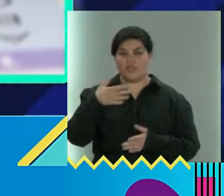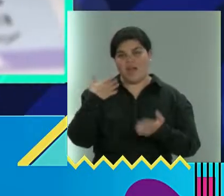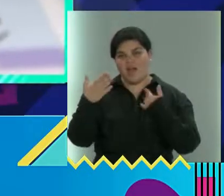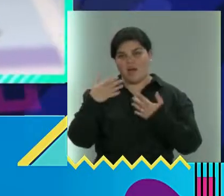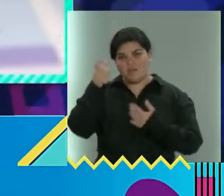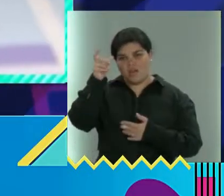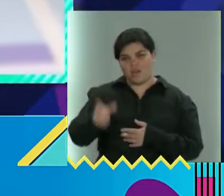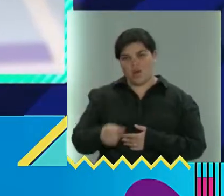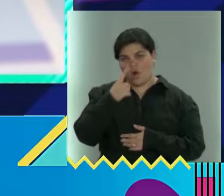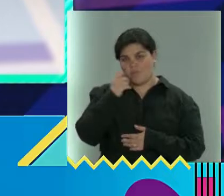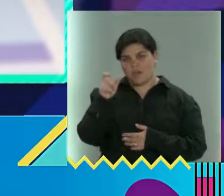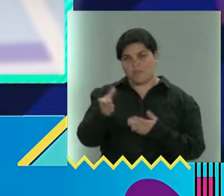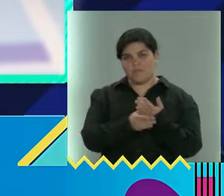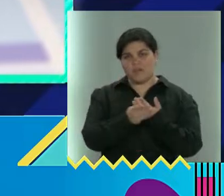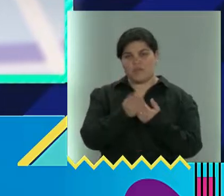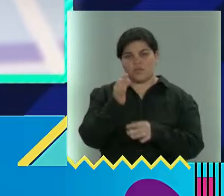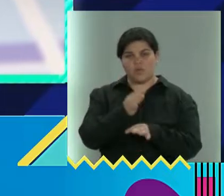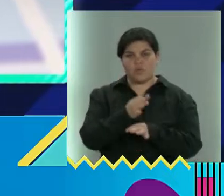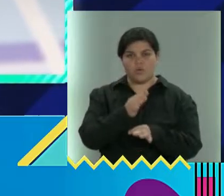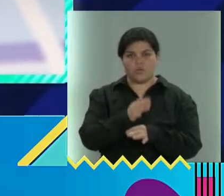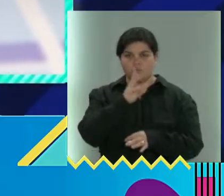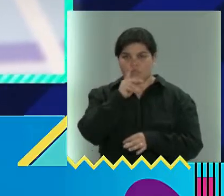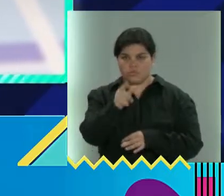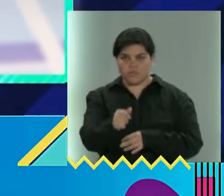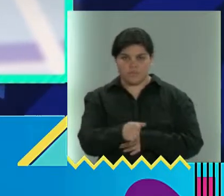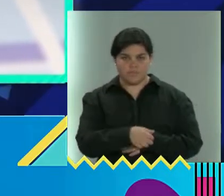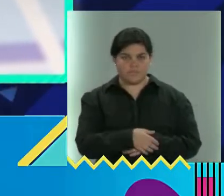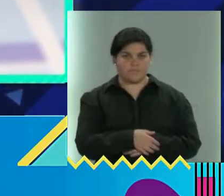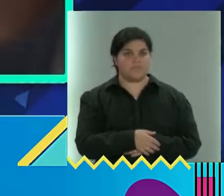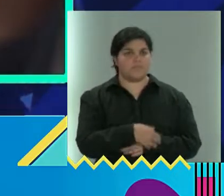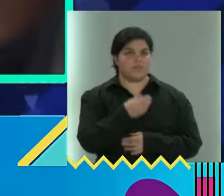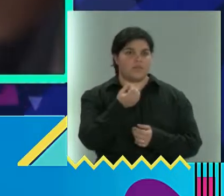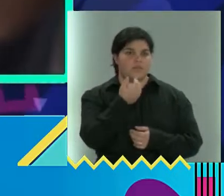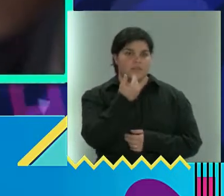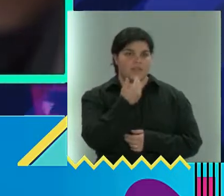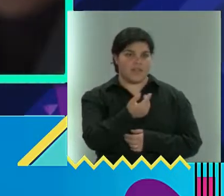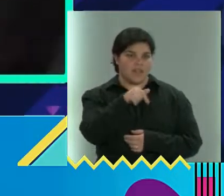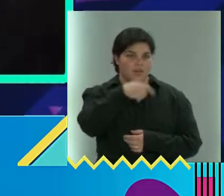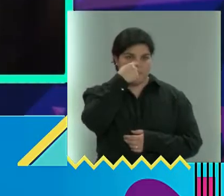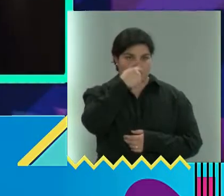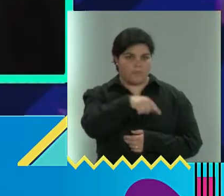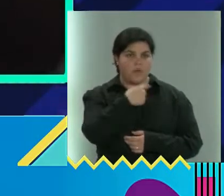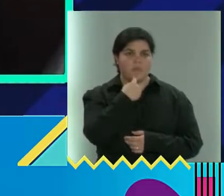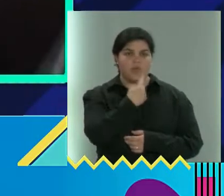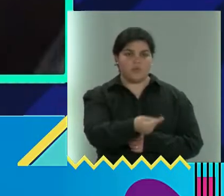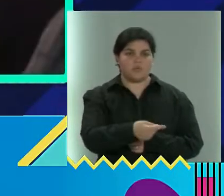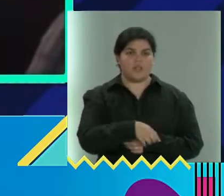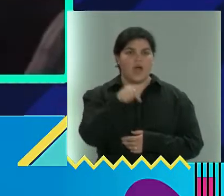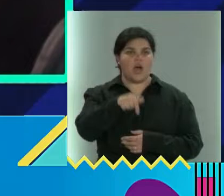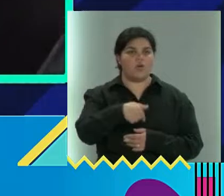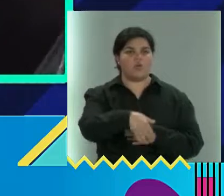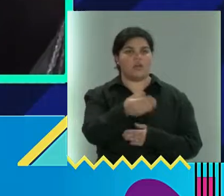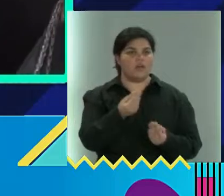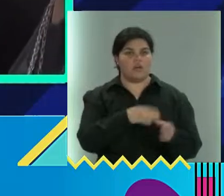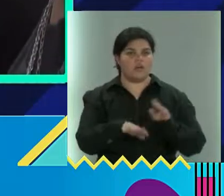tuvimos con el ministro de Educación de Rusia. Gracias, Virgi. Quiero consultarte una última pregunta, ¿qué es lo que se está desarrollando ahora?